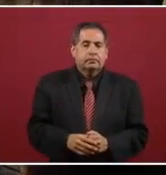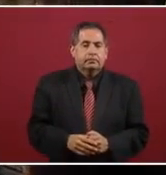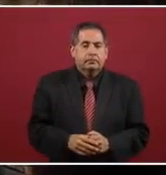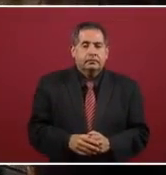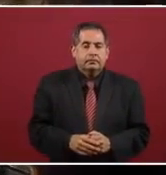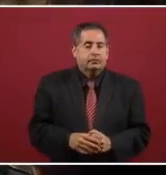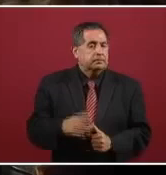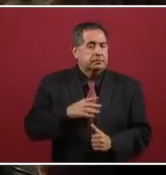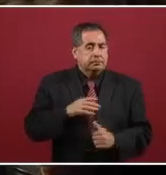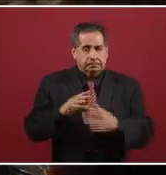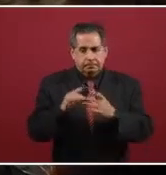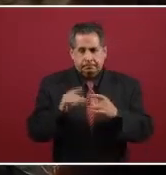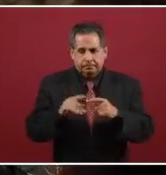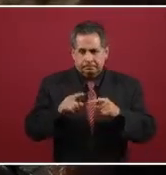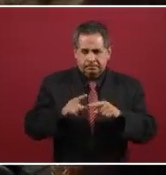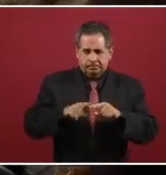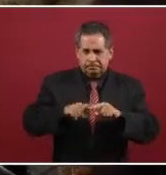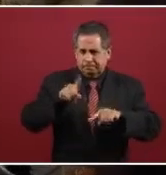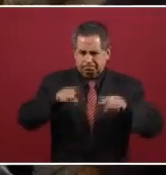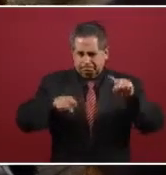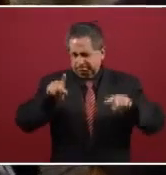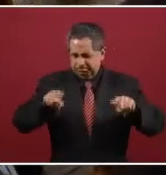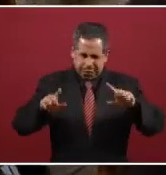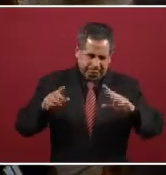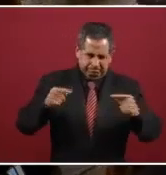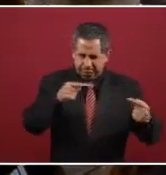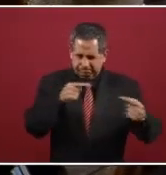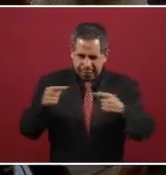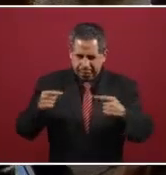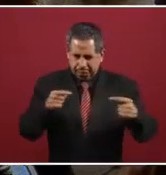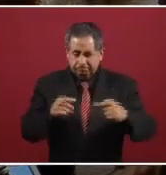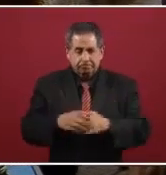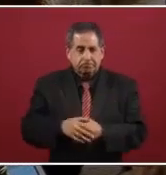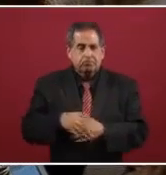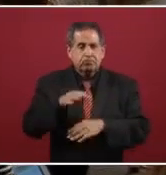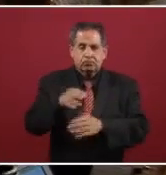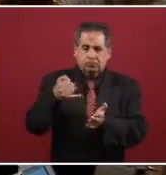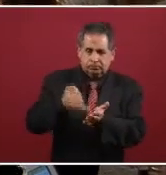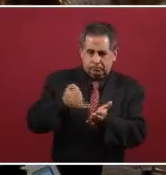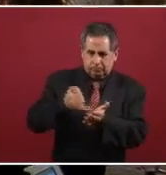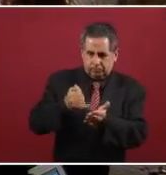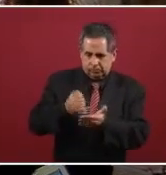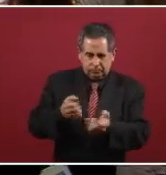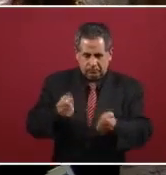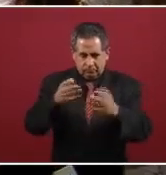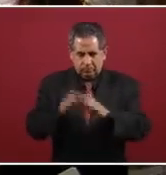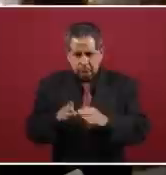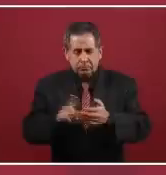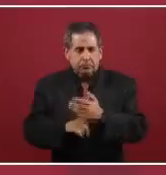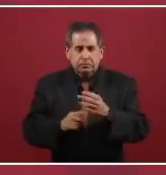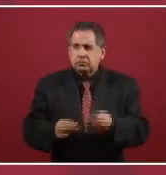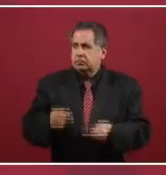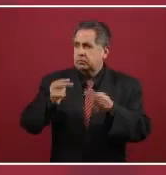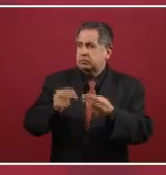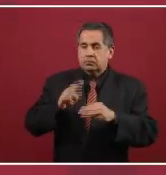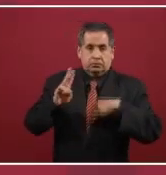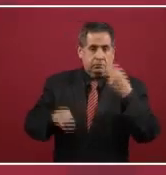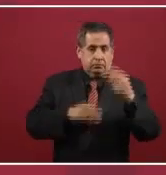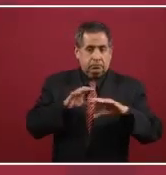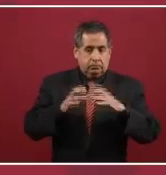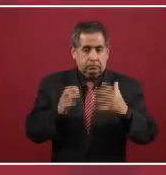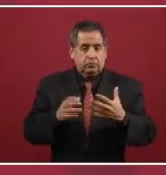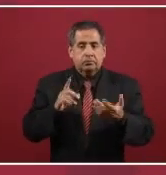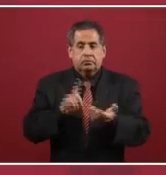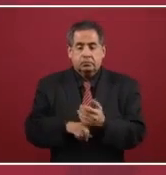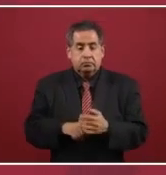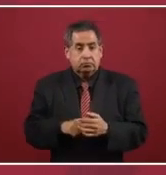hay estas diferencias, estas disputas en lo arancelario, en lo comercial, entre